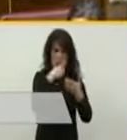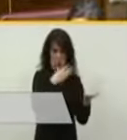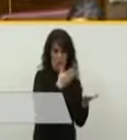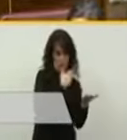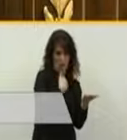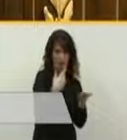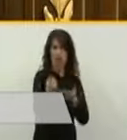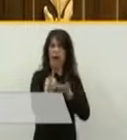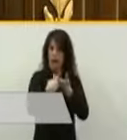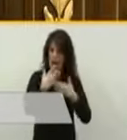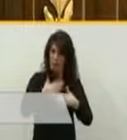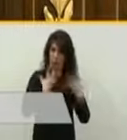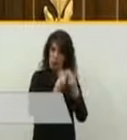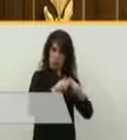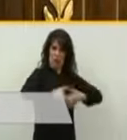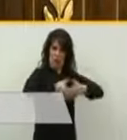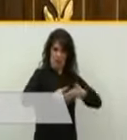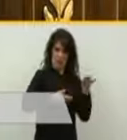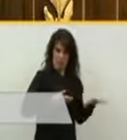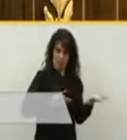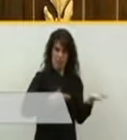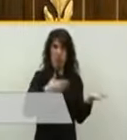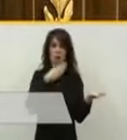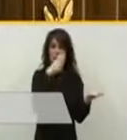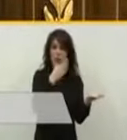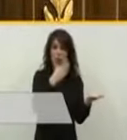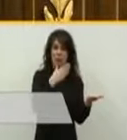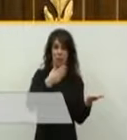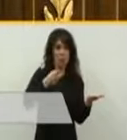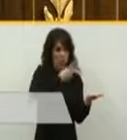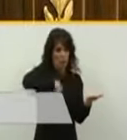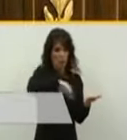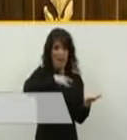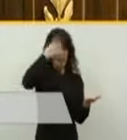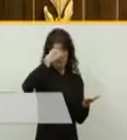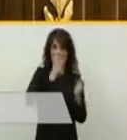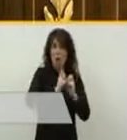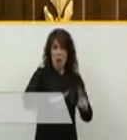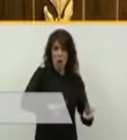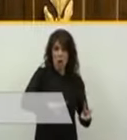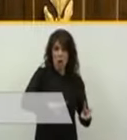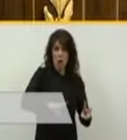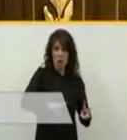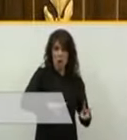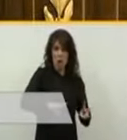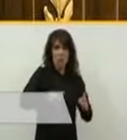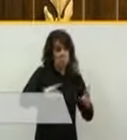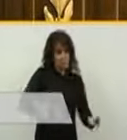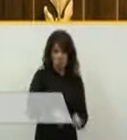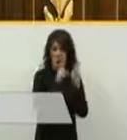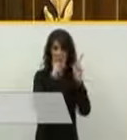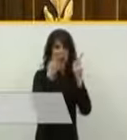Rivera, porque cualquiera de nuestras peores ideas siempre será mejor que un gobierno del